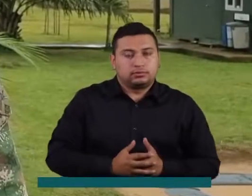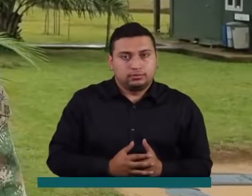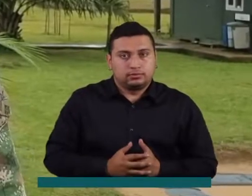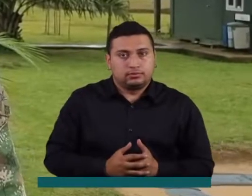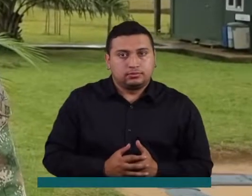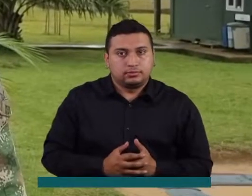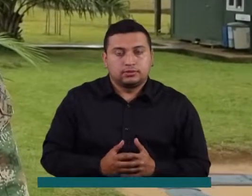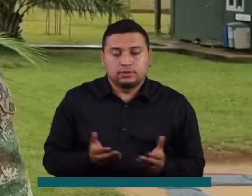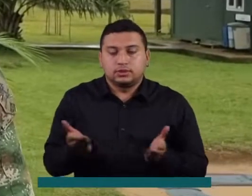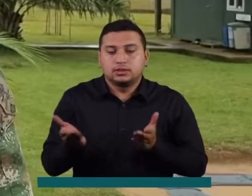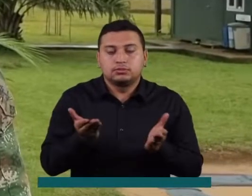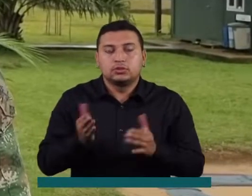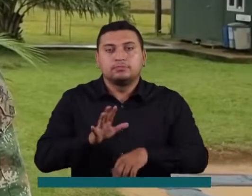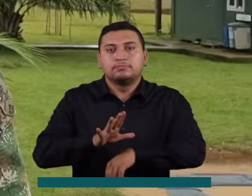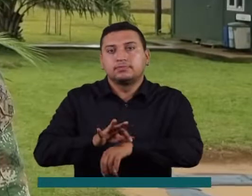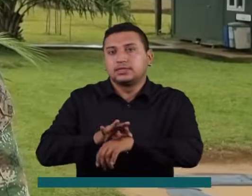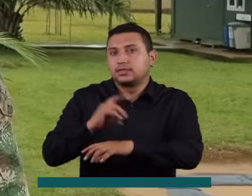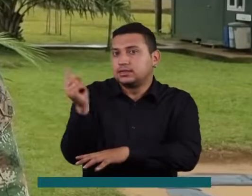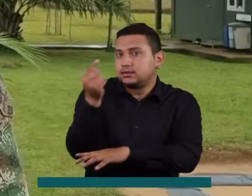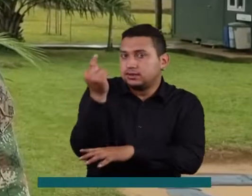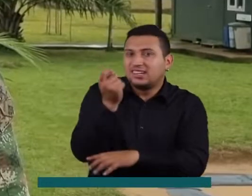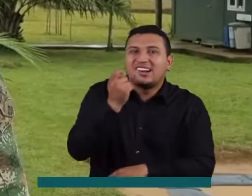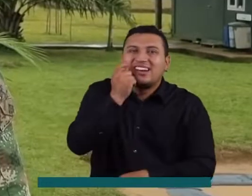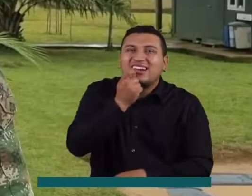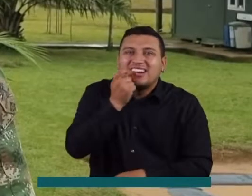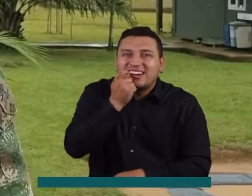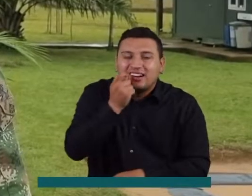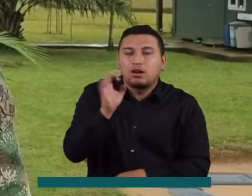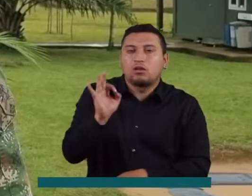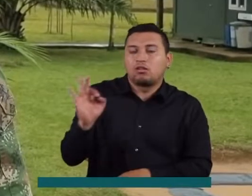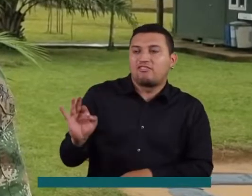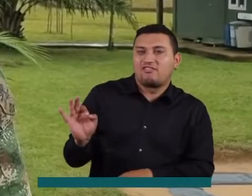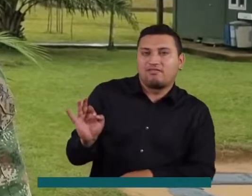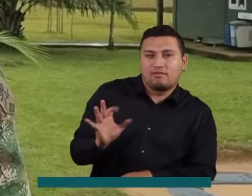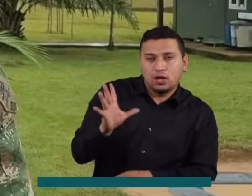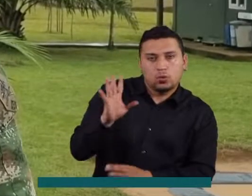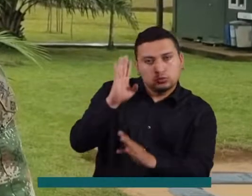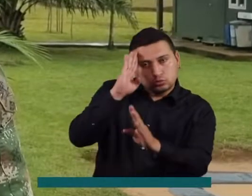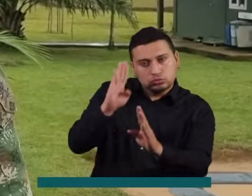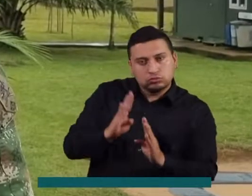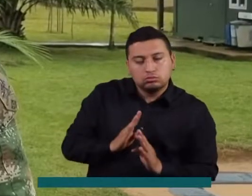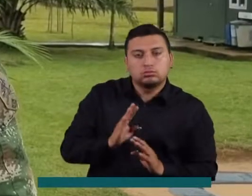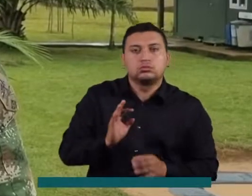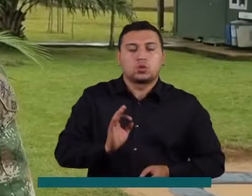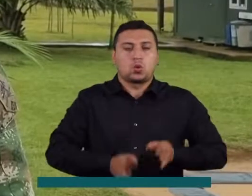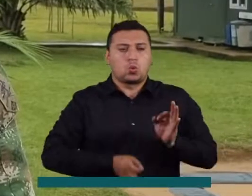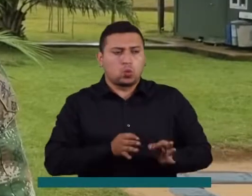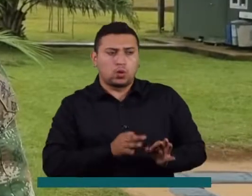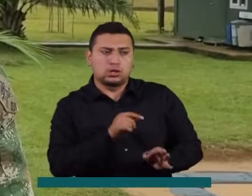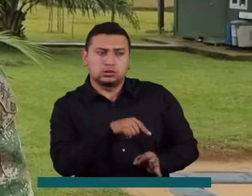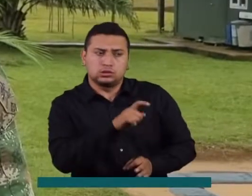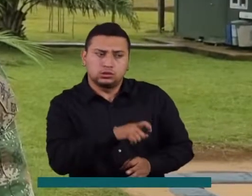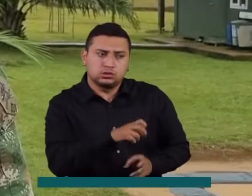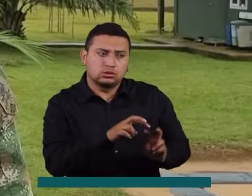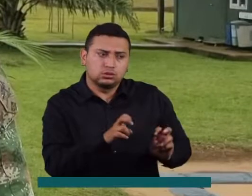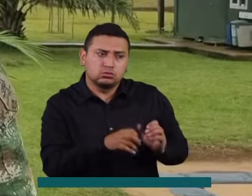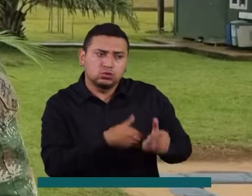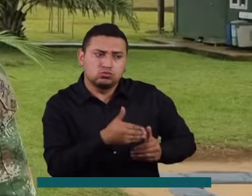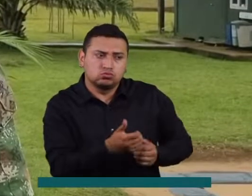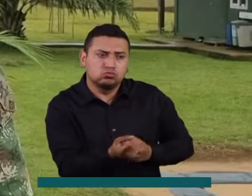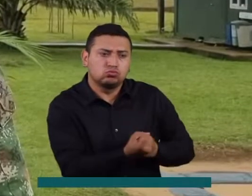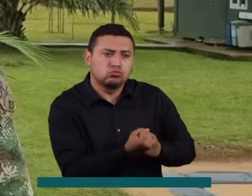de medicina general, odontología, bacteriología, servicios jurídicos. También se contó con la presencia de